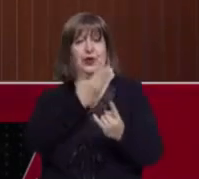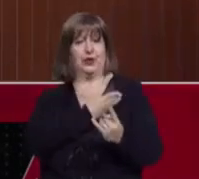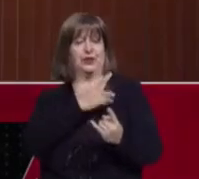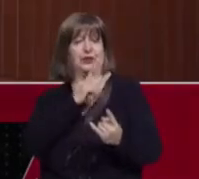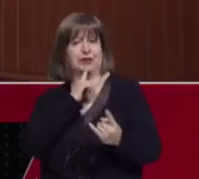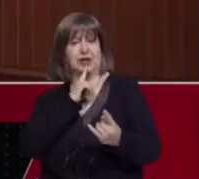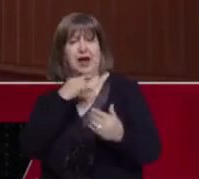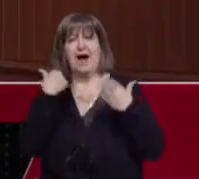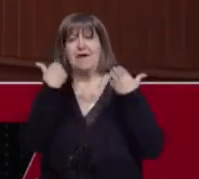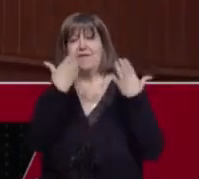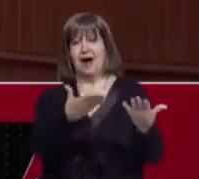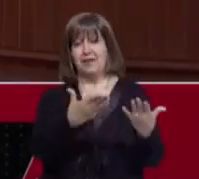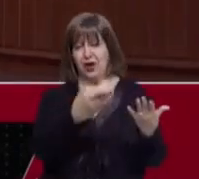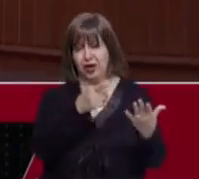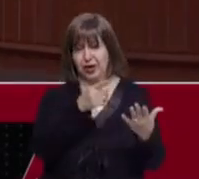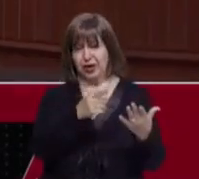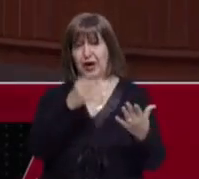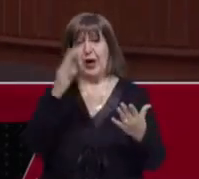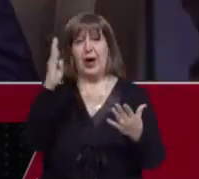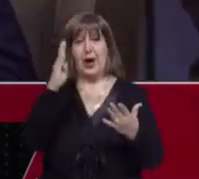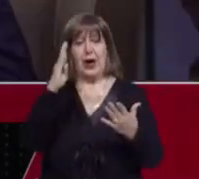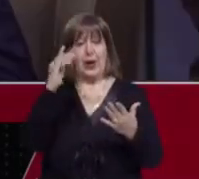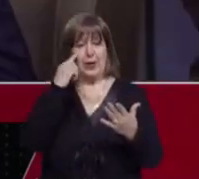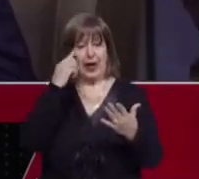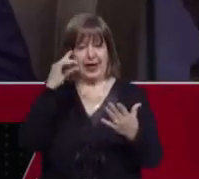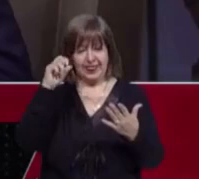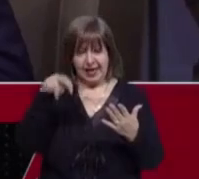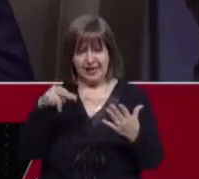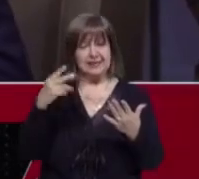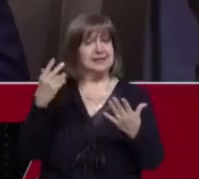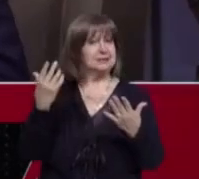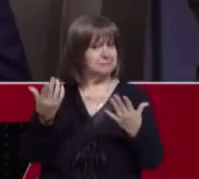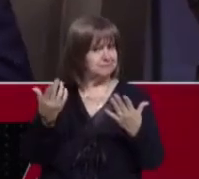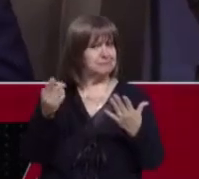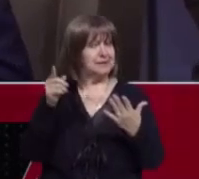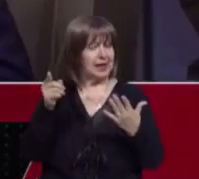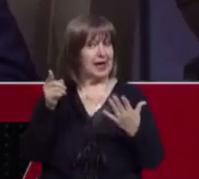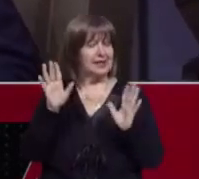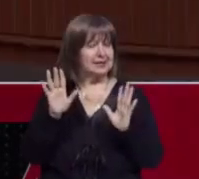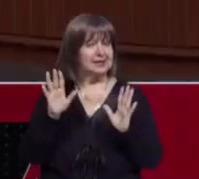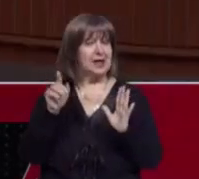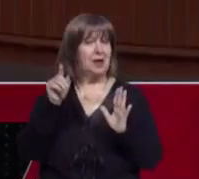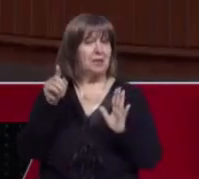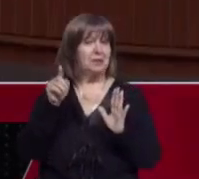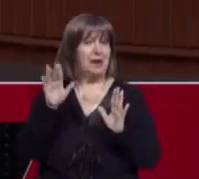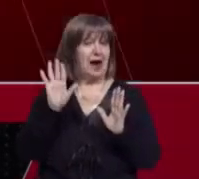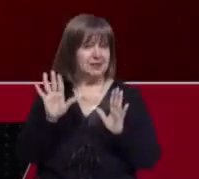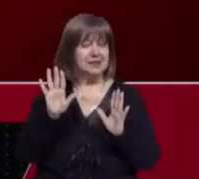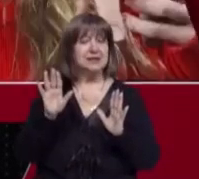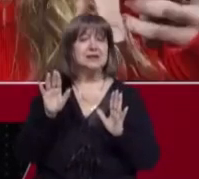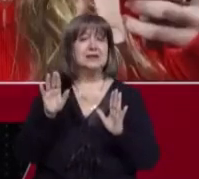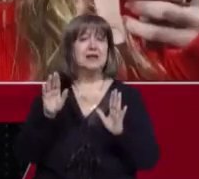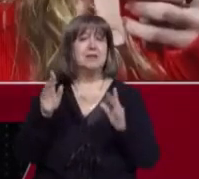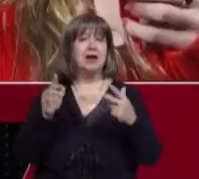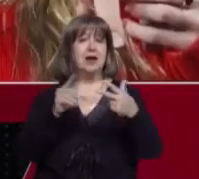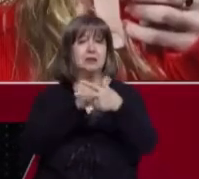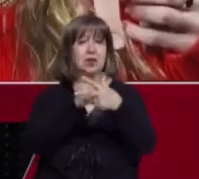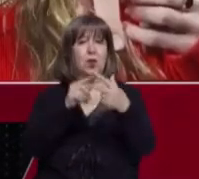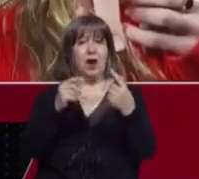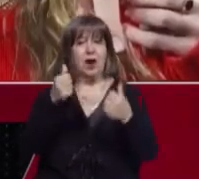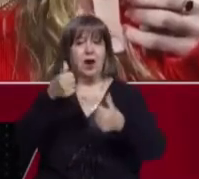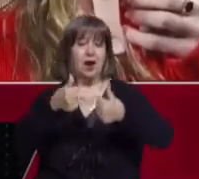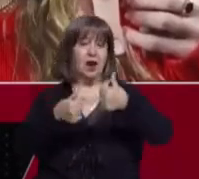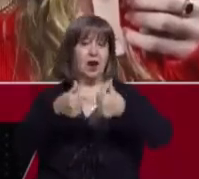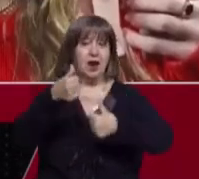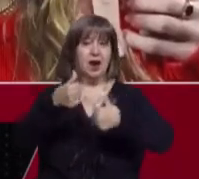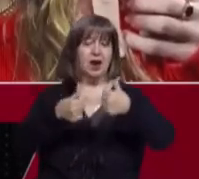Joe Biden, que bueno, condecía fuertemente con sus valores progresistas, ¿no? Como diríamos en la